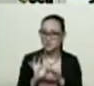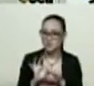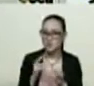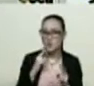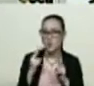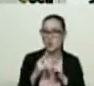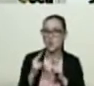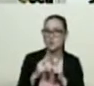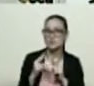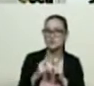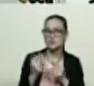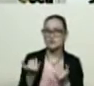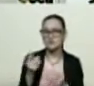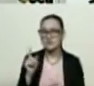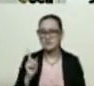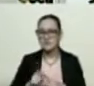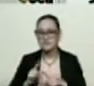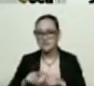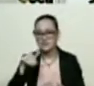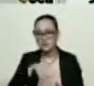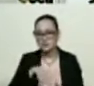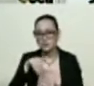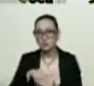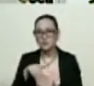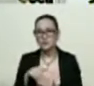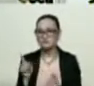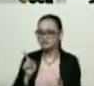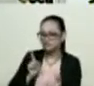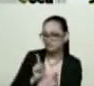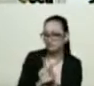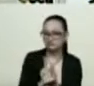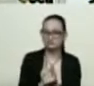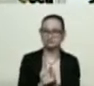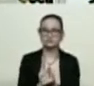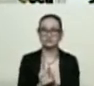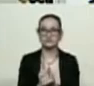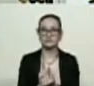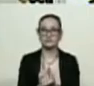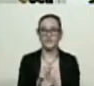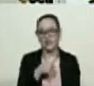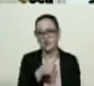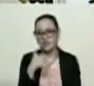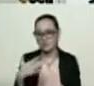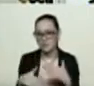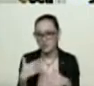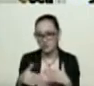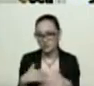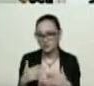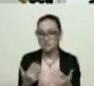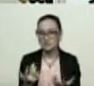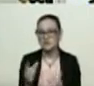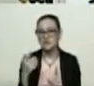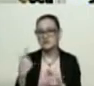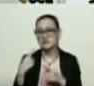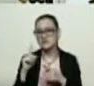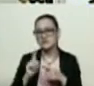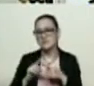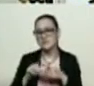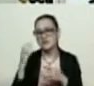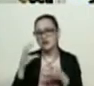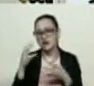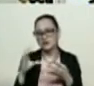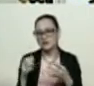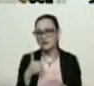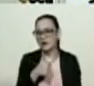conocer la oferta electoral y poder acercarse al en cada proceso a lo que son las características y particularidades de cada